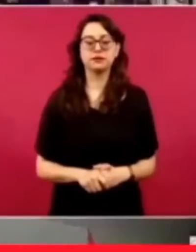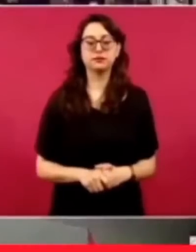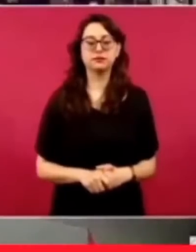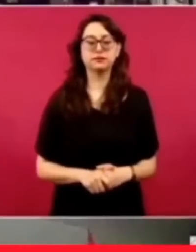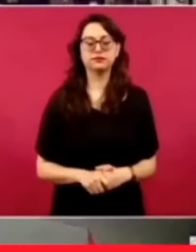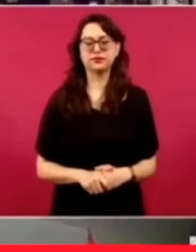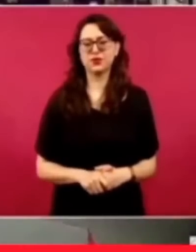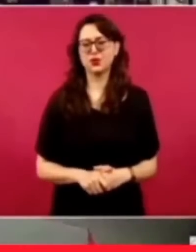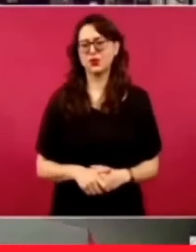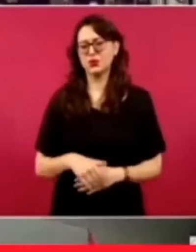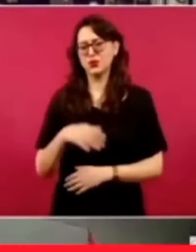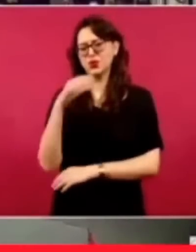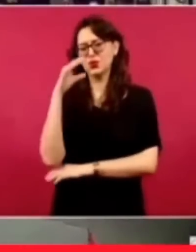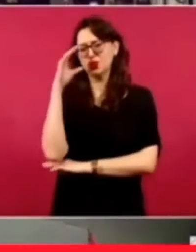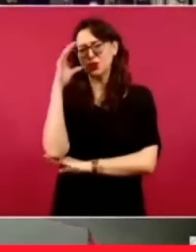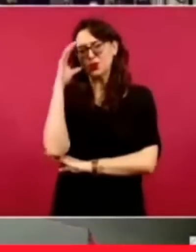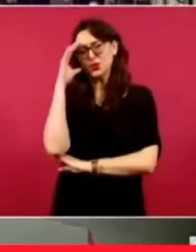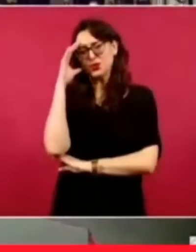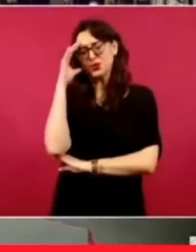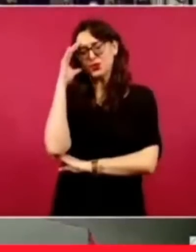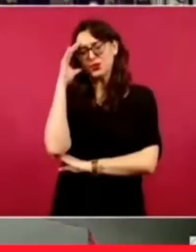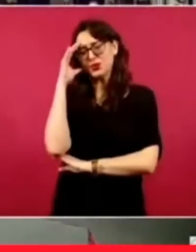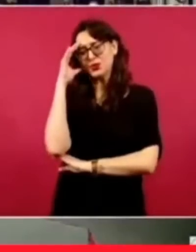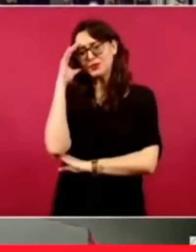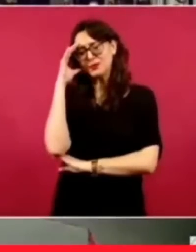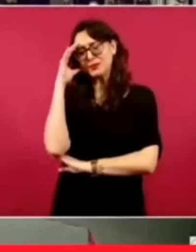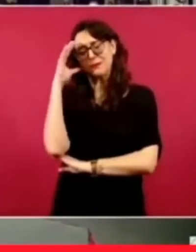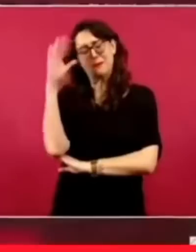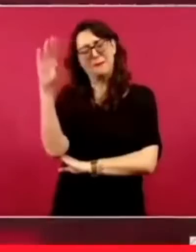qué barbaridad, presidente.